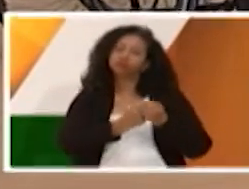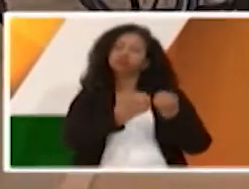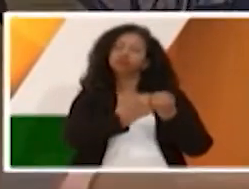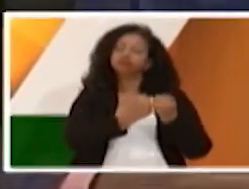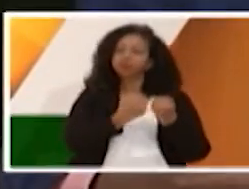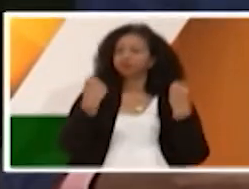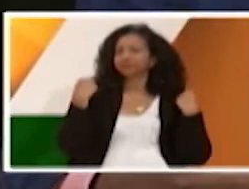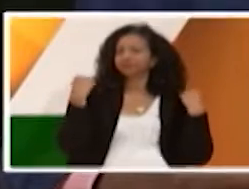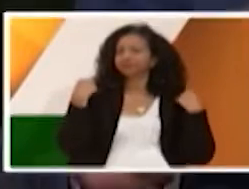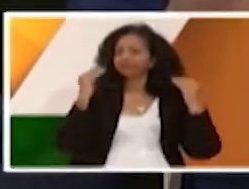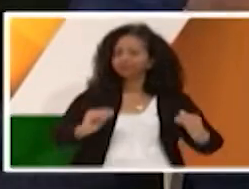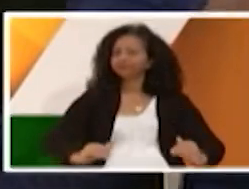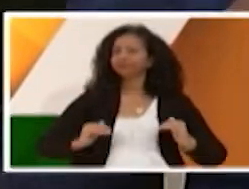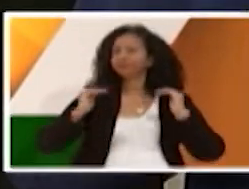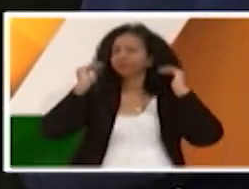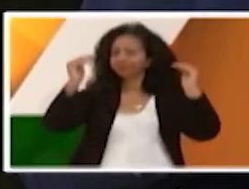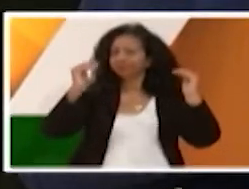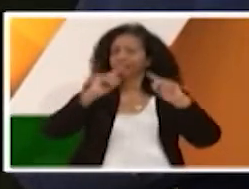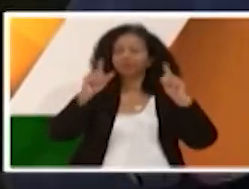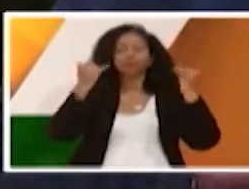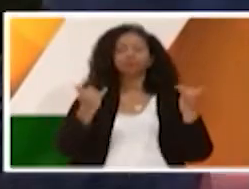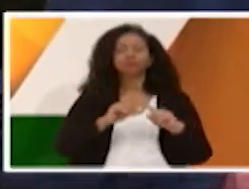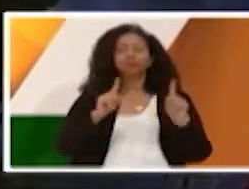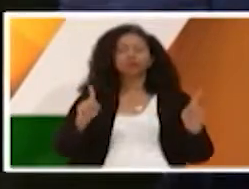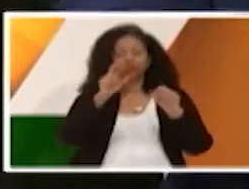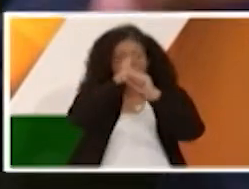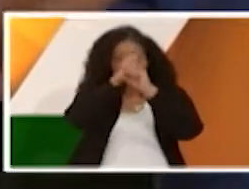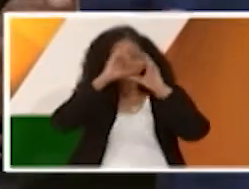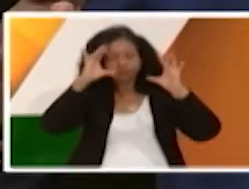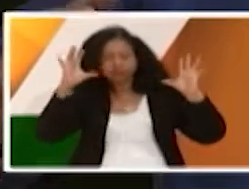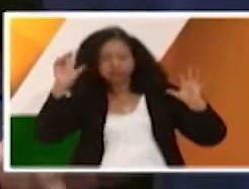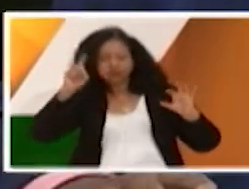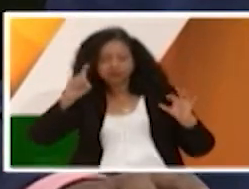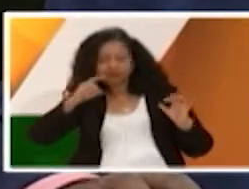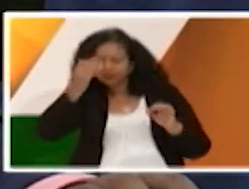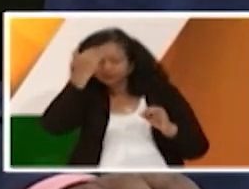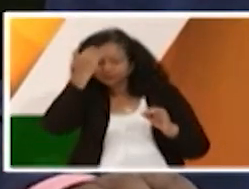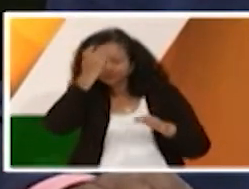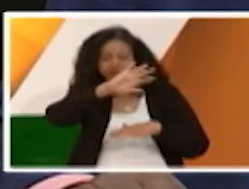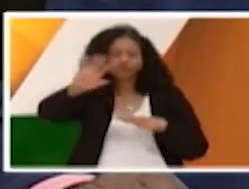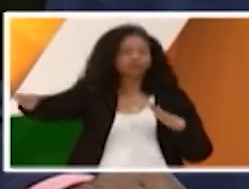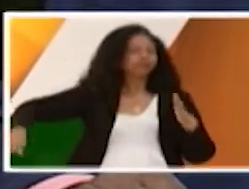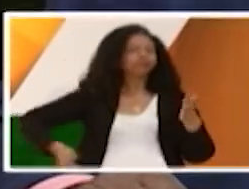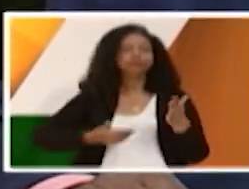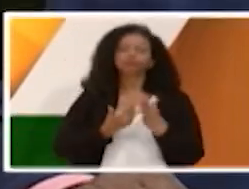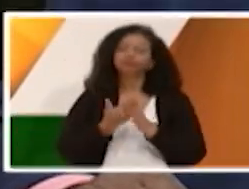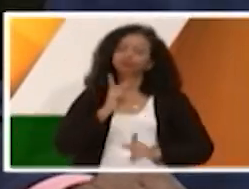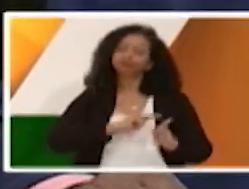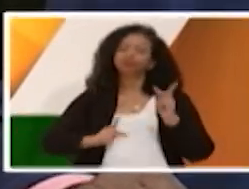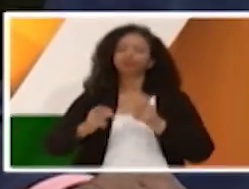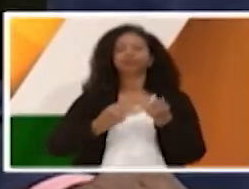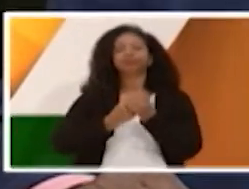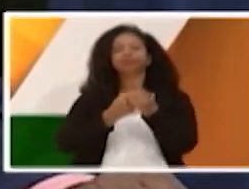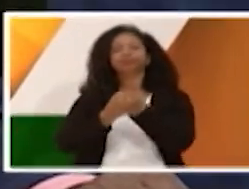orgullo de la República Dominicana. Pero la visión debe de ser donde en el granero llegar esa herramienta tan importante y desde